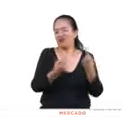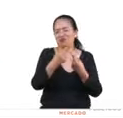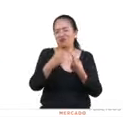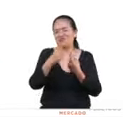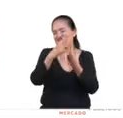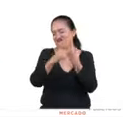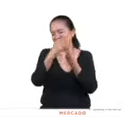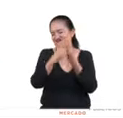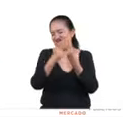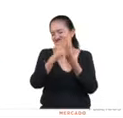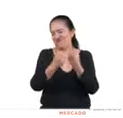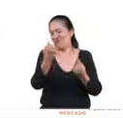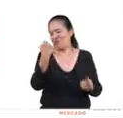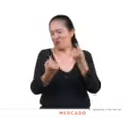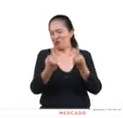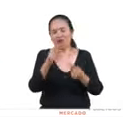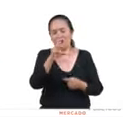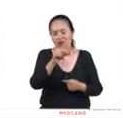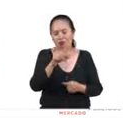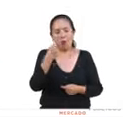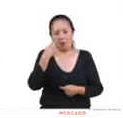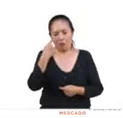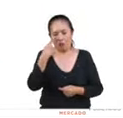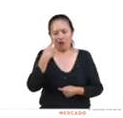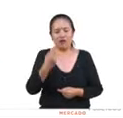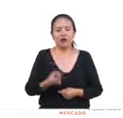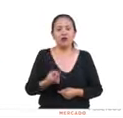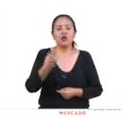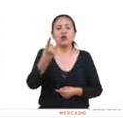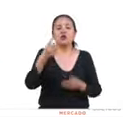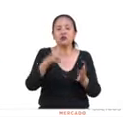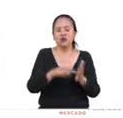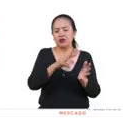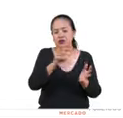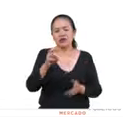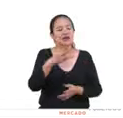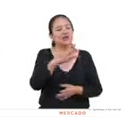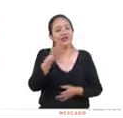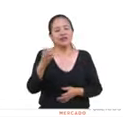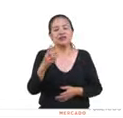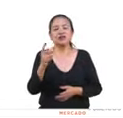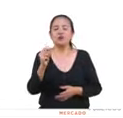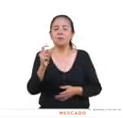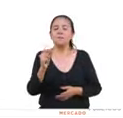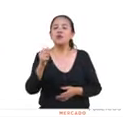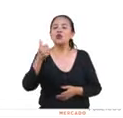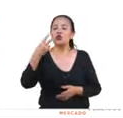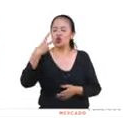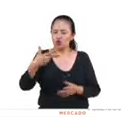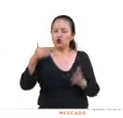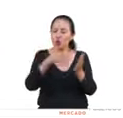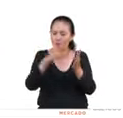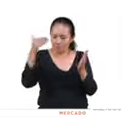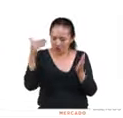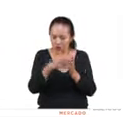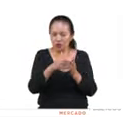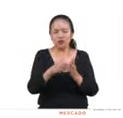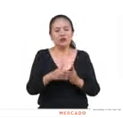sabemos quiénes. Bueno, entonces 2019, 303 millones, 2020, 328 millones de manera